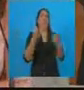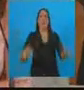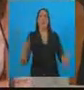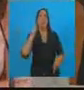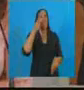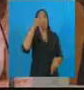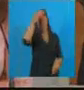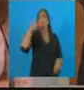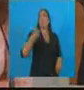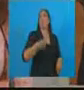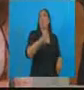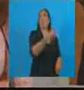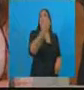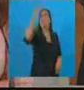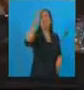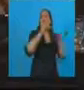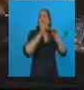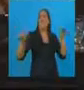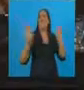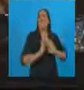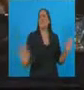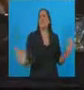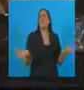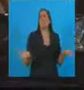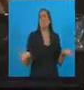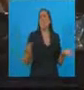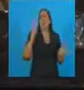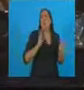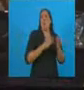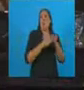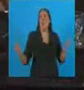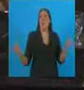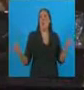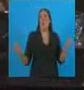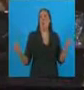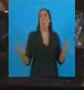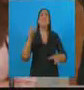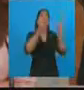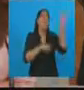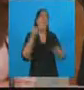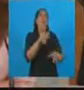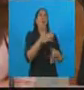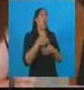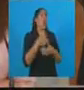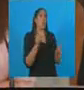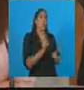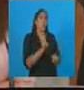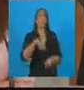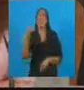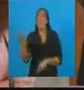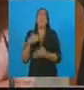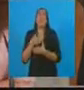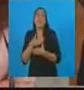en 12 cuotas sin interés? Un año, bueno, ¿viste? Lo utilizan todas. Las que me quieren, las que no me quieren también. Porque además,